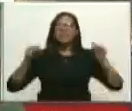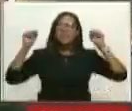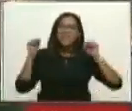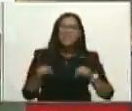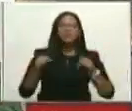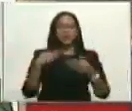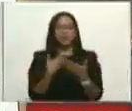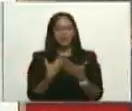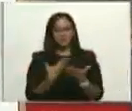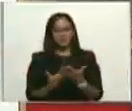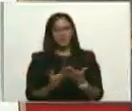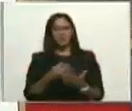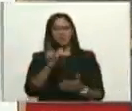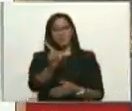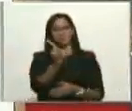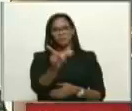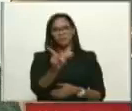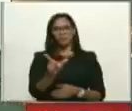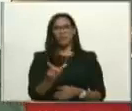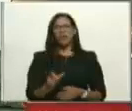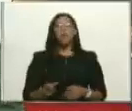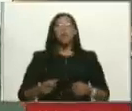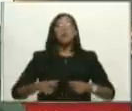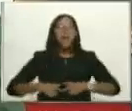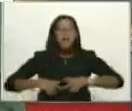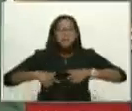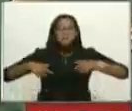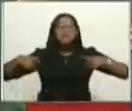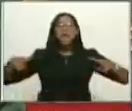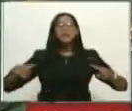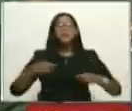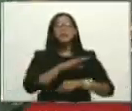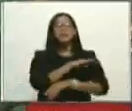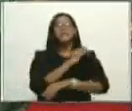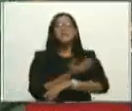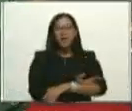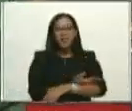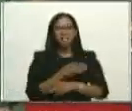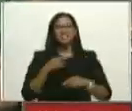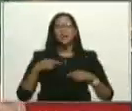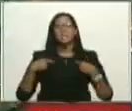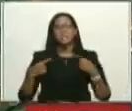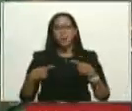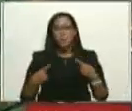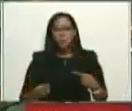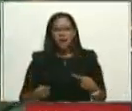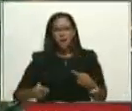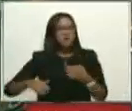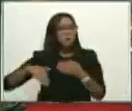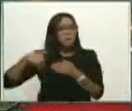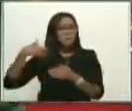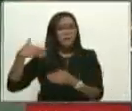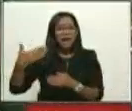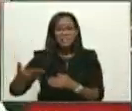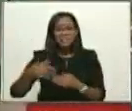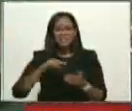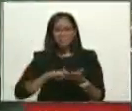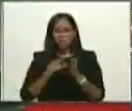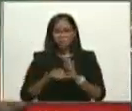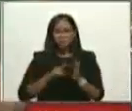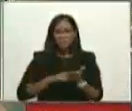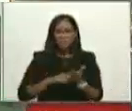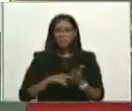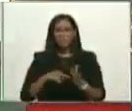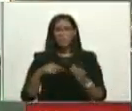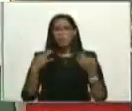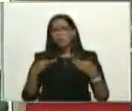Partido Socialista Unido de Venezuela, una inmensa fuerza popular, más allá de los conceptos tradicionales de partidos